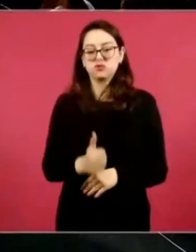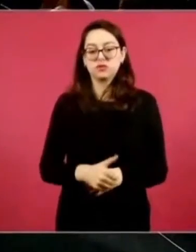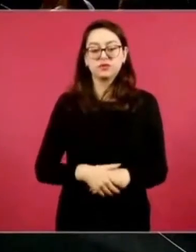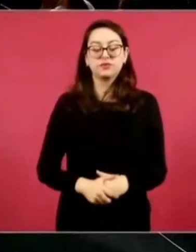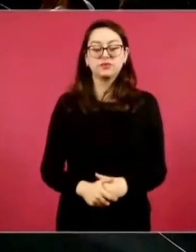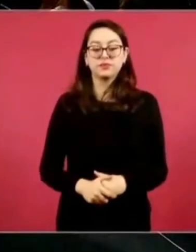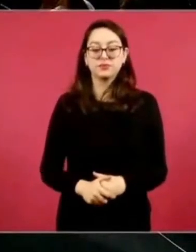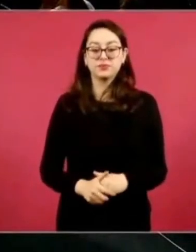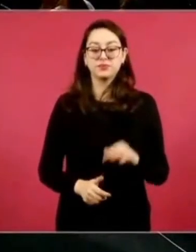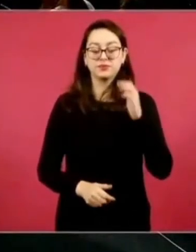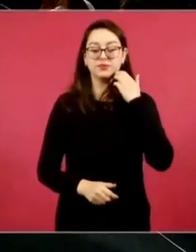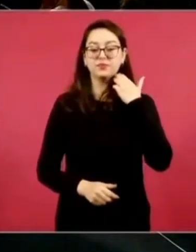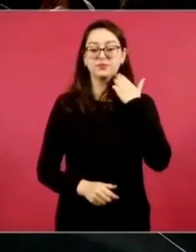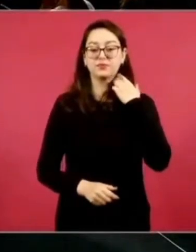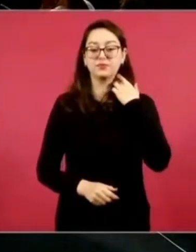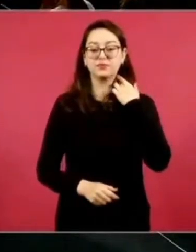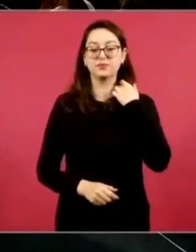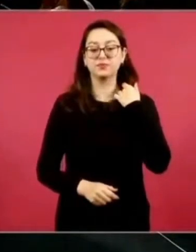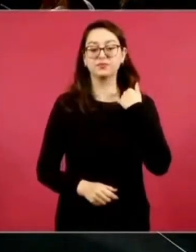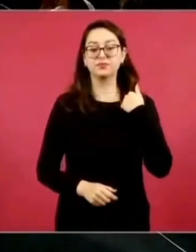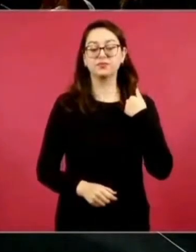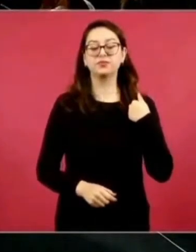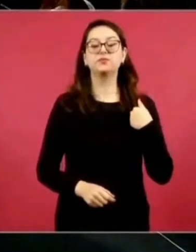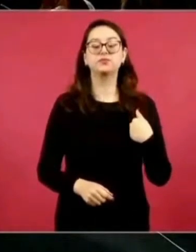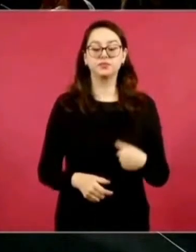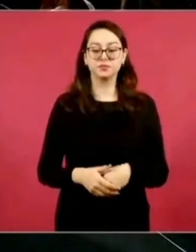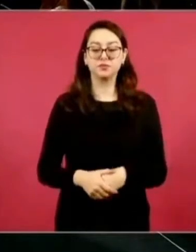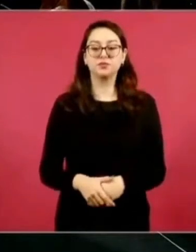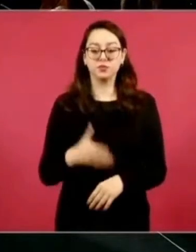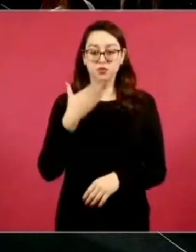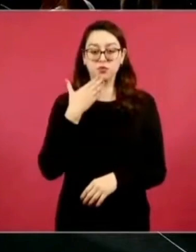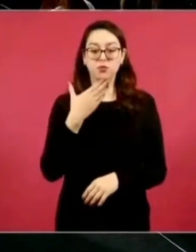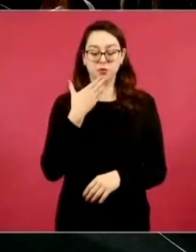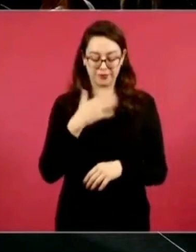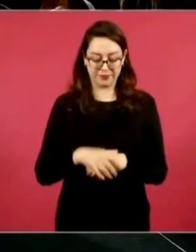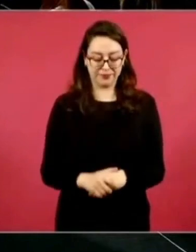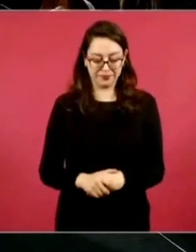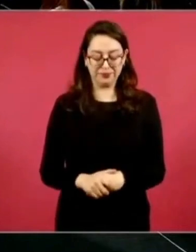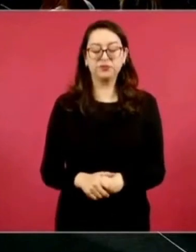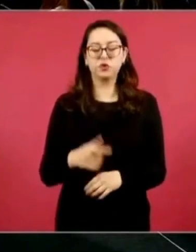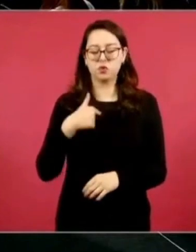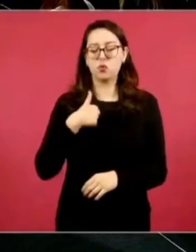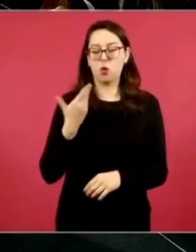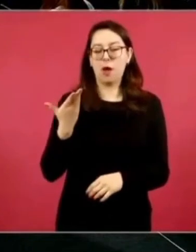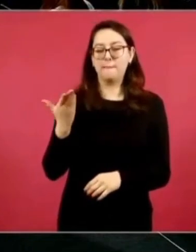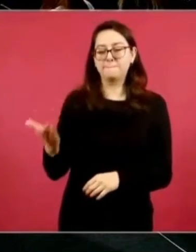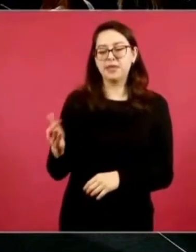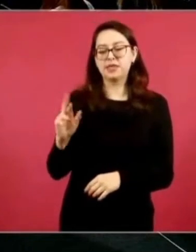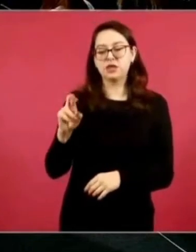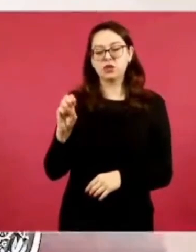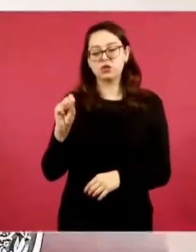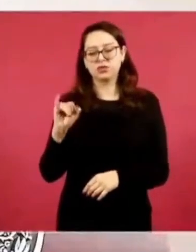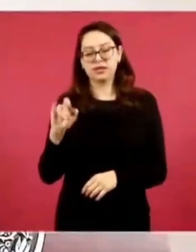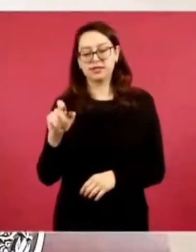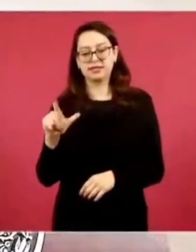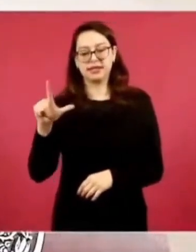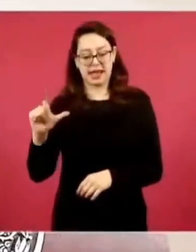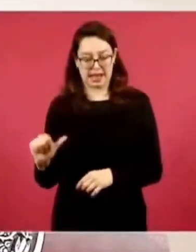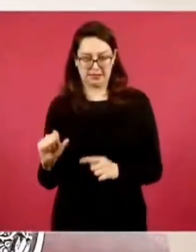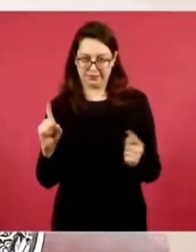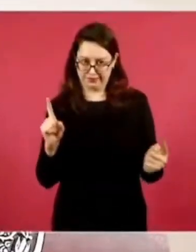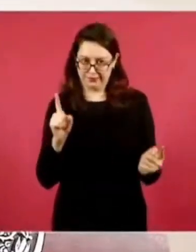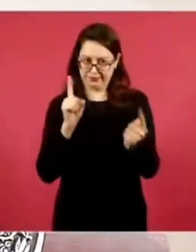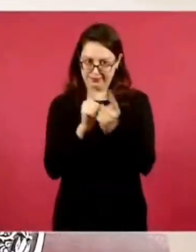Muy bien, mira, le voy a pedir a Rosa Isela que platique contigo, que te atienda, sobre todo lo